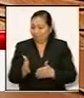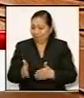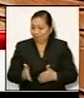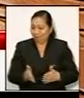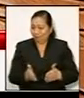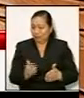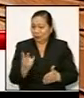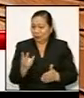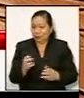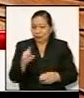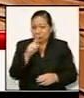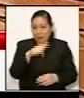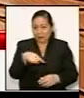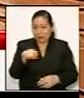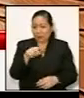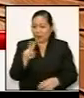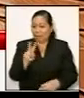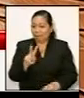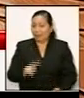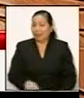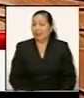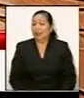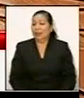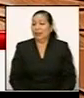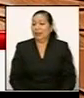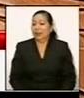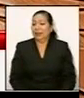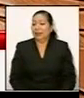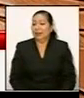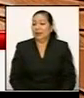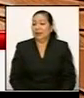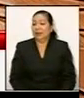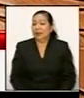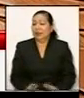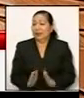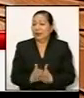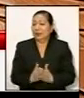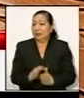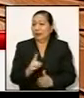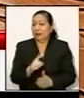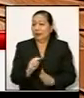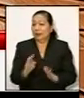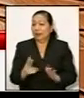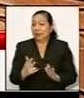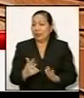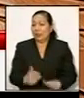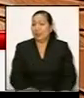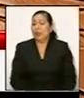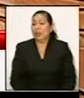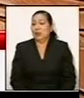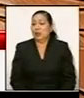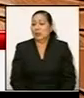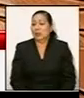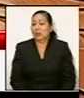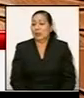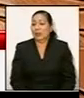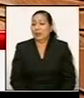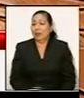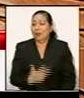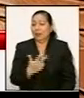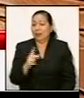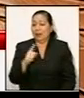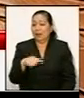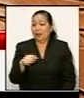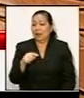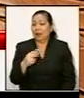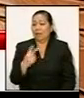debería haber dos círculos verdes y en el texto de la página 118 existen tres círculos